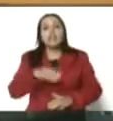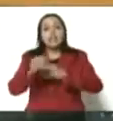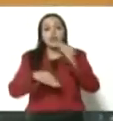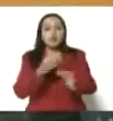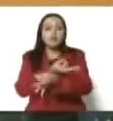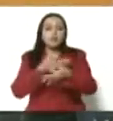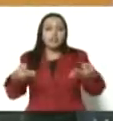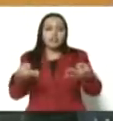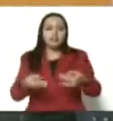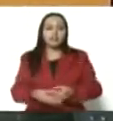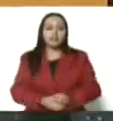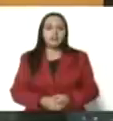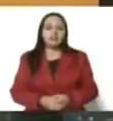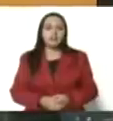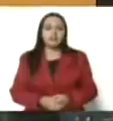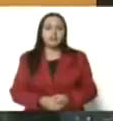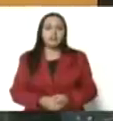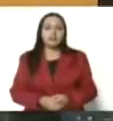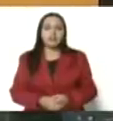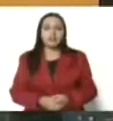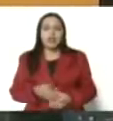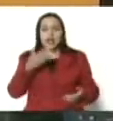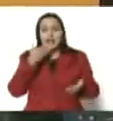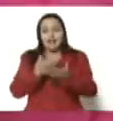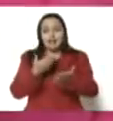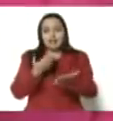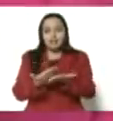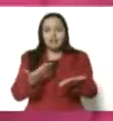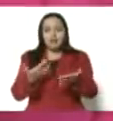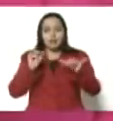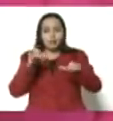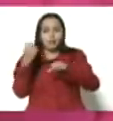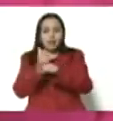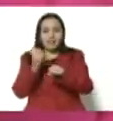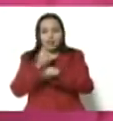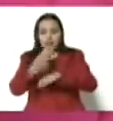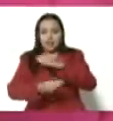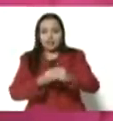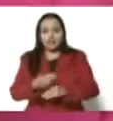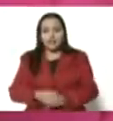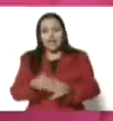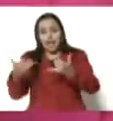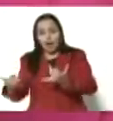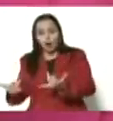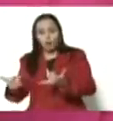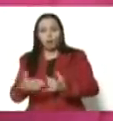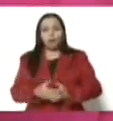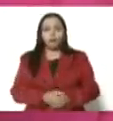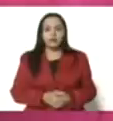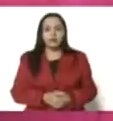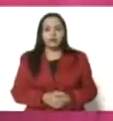perfectamente por la avaliación de nuestros colegas rusos. Y ahora lo que tenemos aquí es un